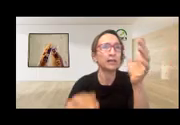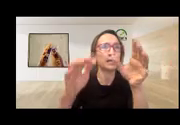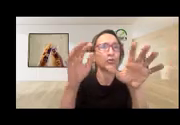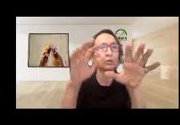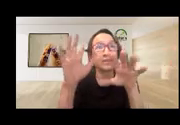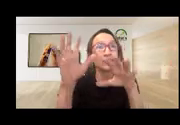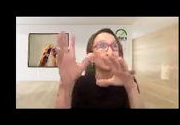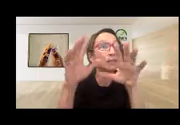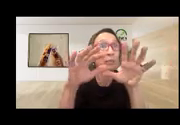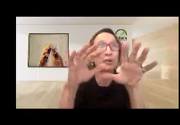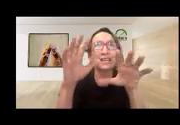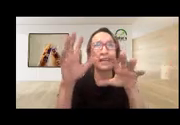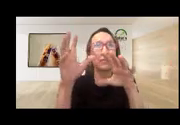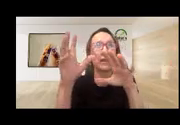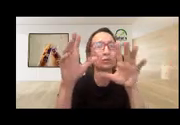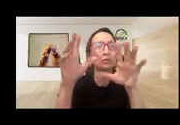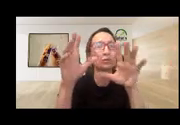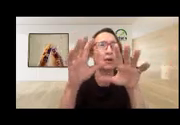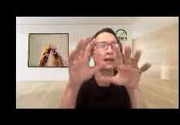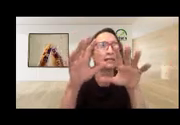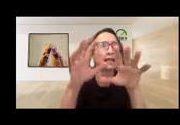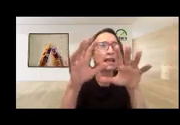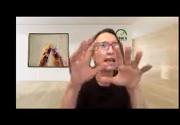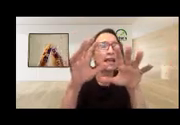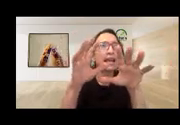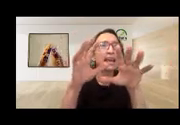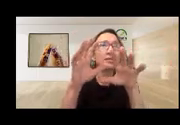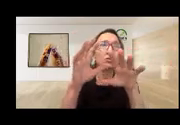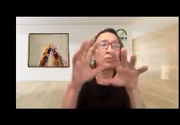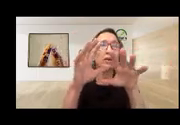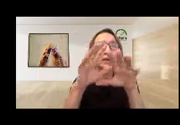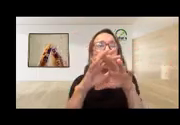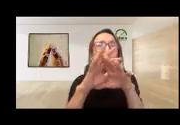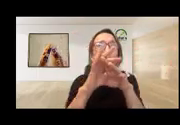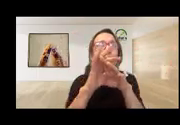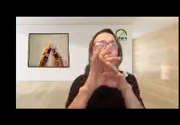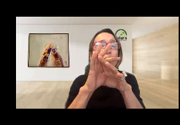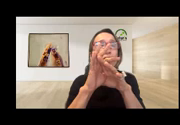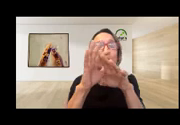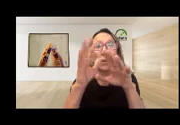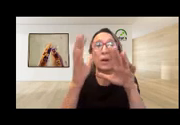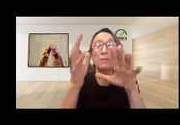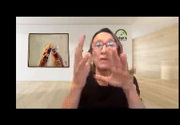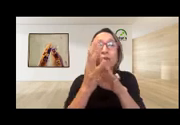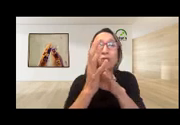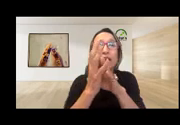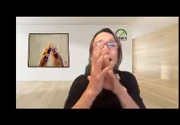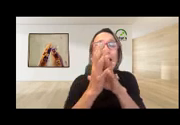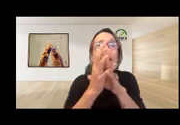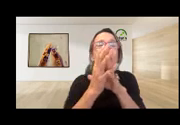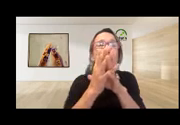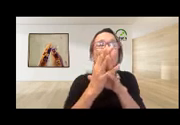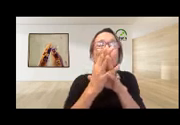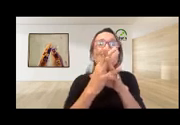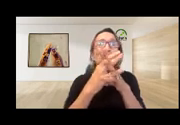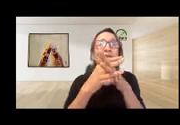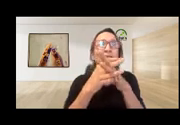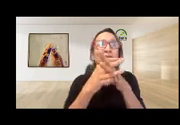este ambiente o todo este tipo de sedimentos, de rocas? Esto, lo que probablemente